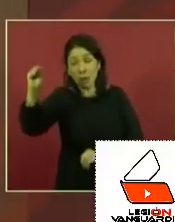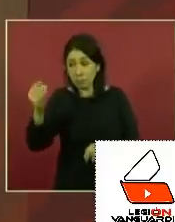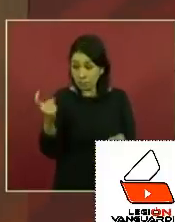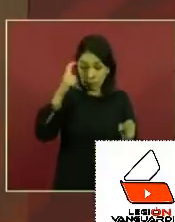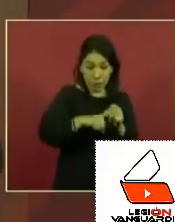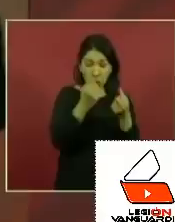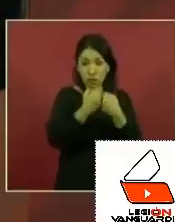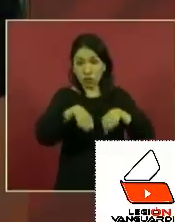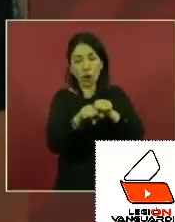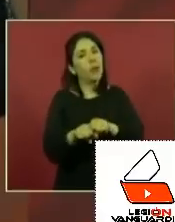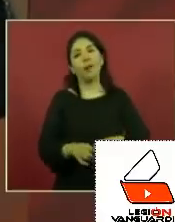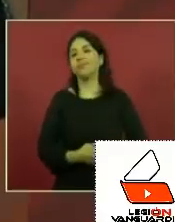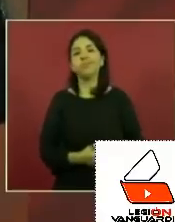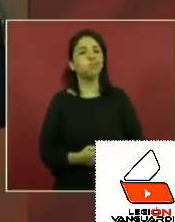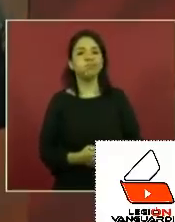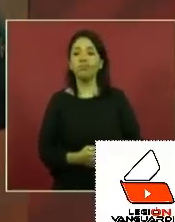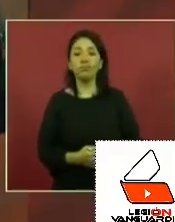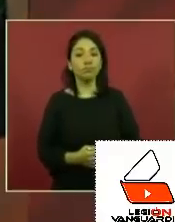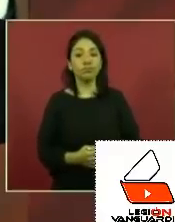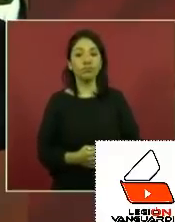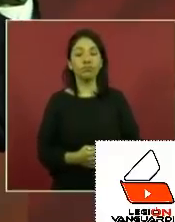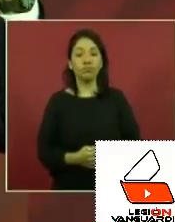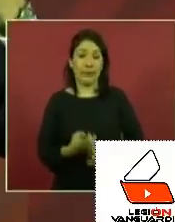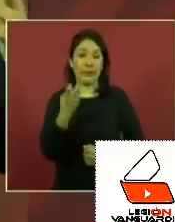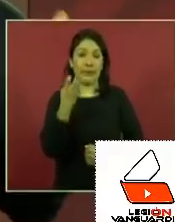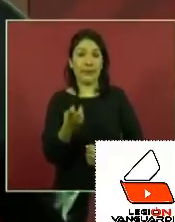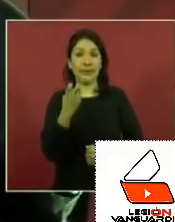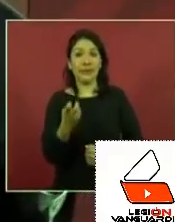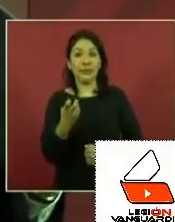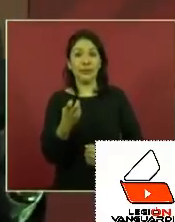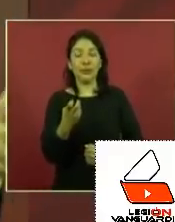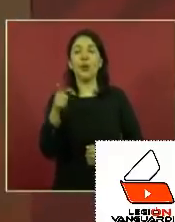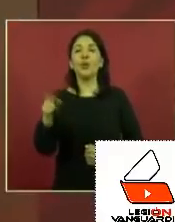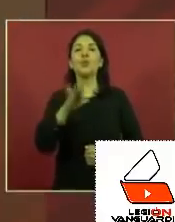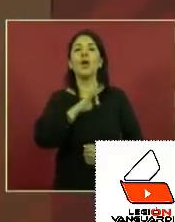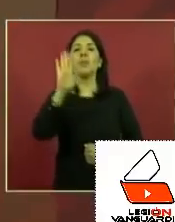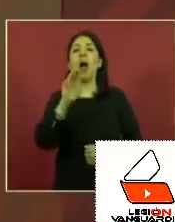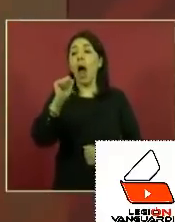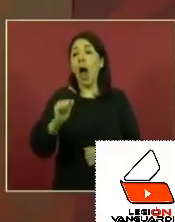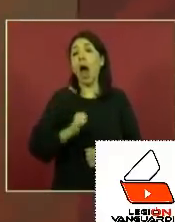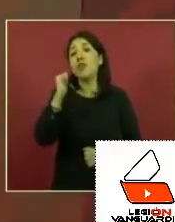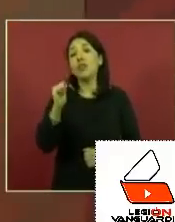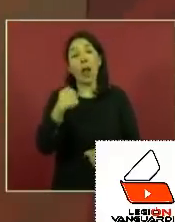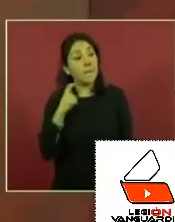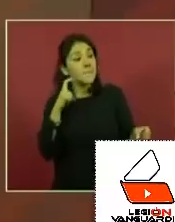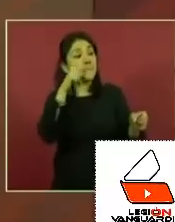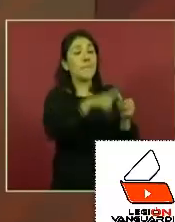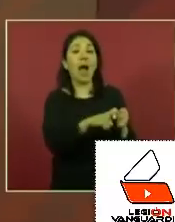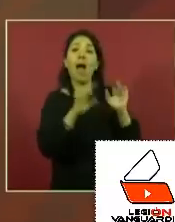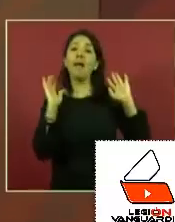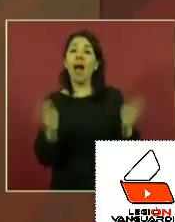Y de esa manera Vas a tener la ventaja Porque